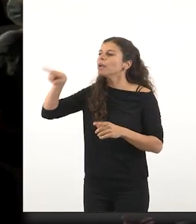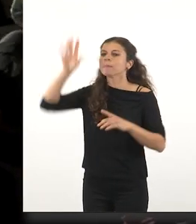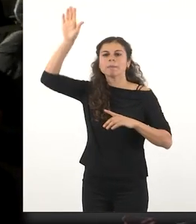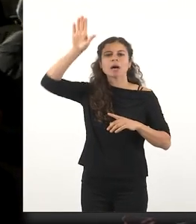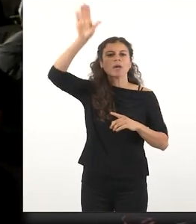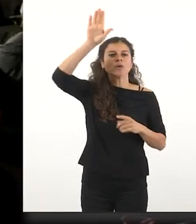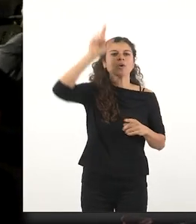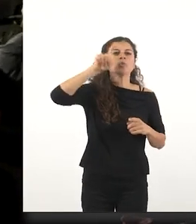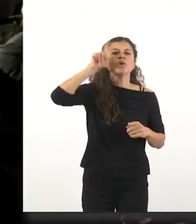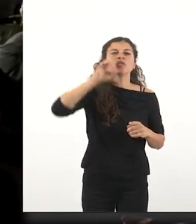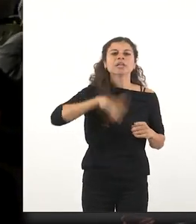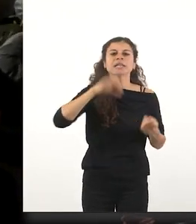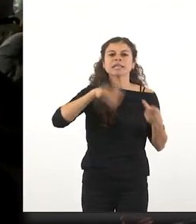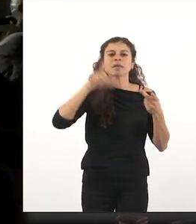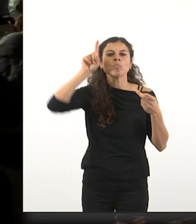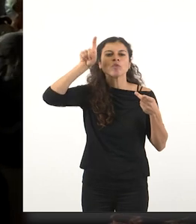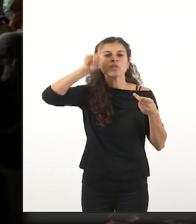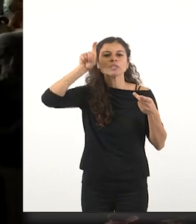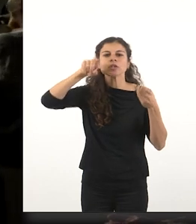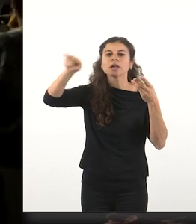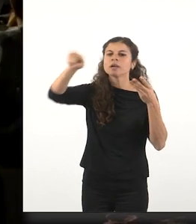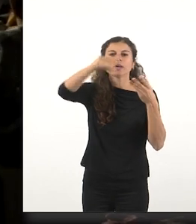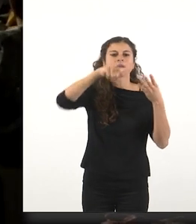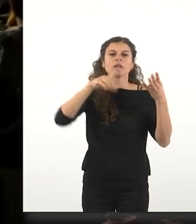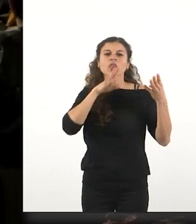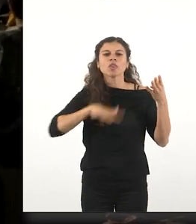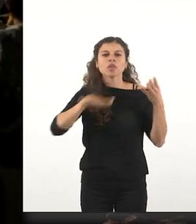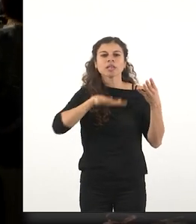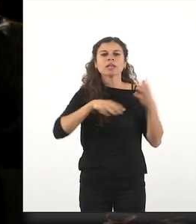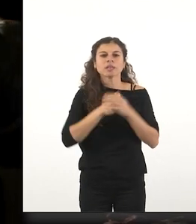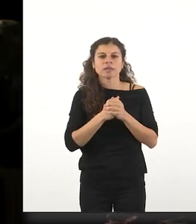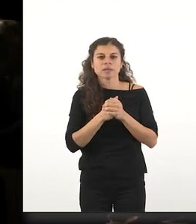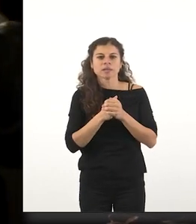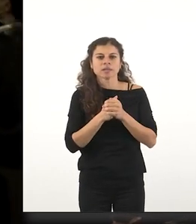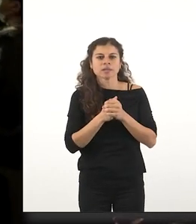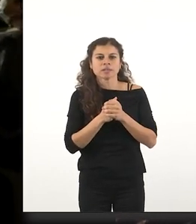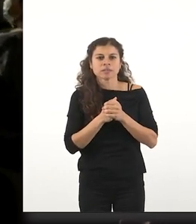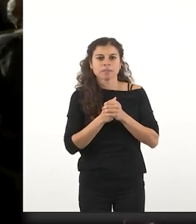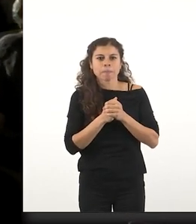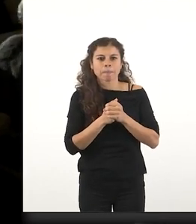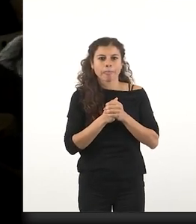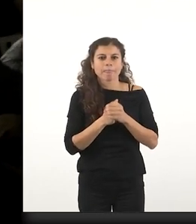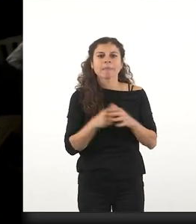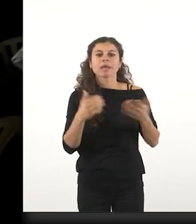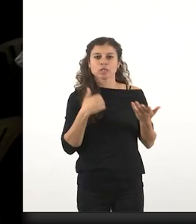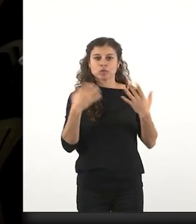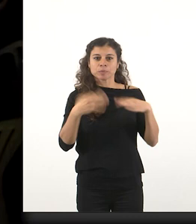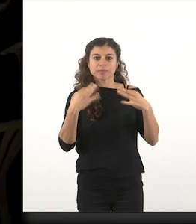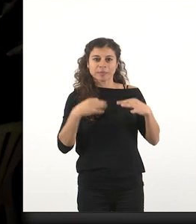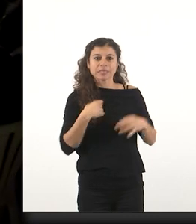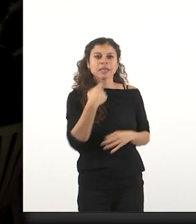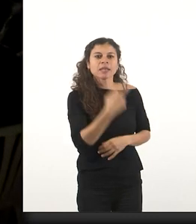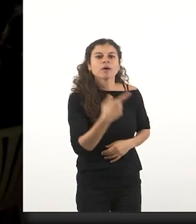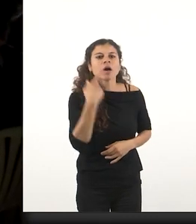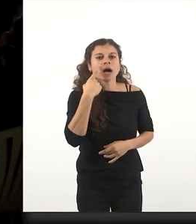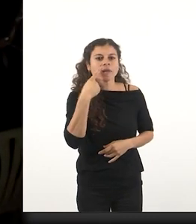profes. Profe, ¿quién más profe? ¿Aquí? ¿Dónde más? ¿Por aquí? Vale. Yo vengo a ver esto y luego le digo a mis profes, le digo, pero vamos a ver, ¿qué me habéis